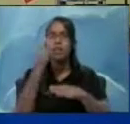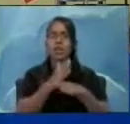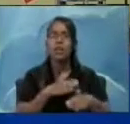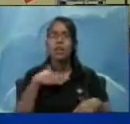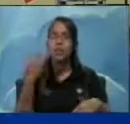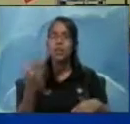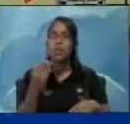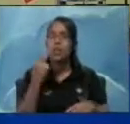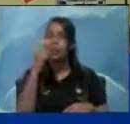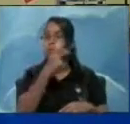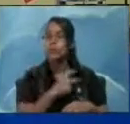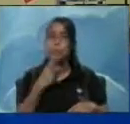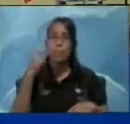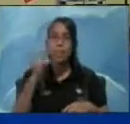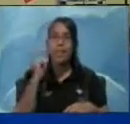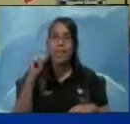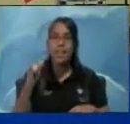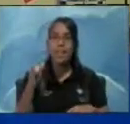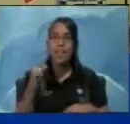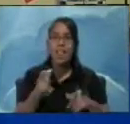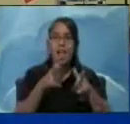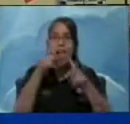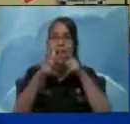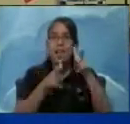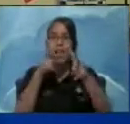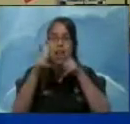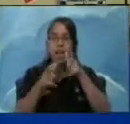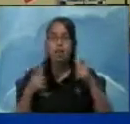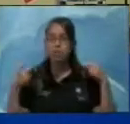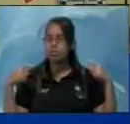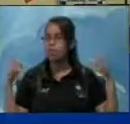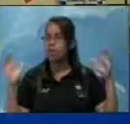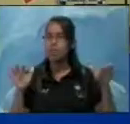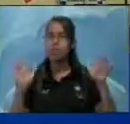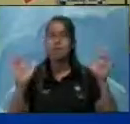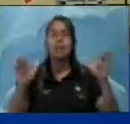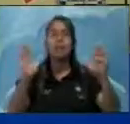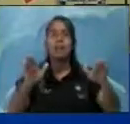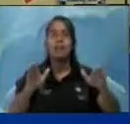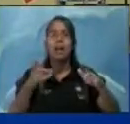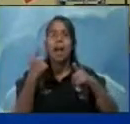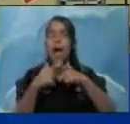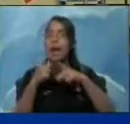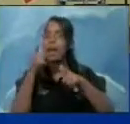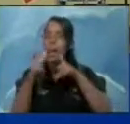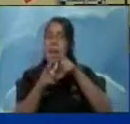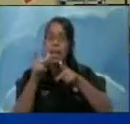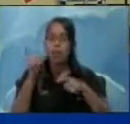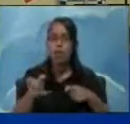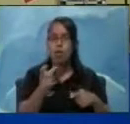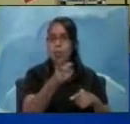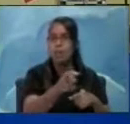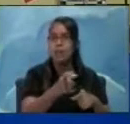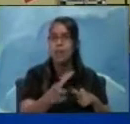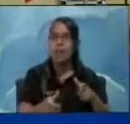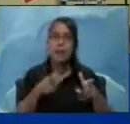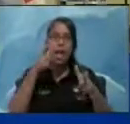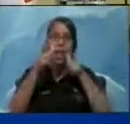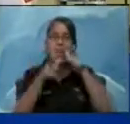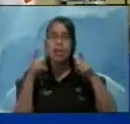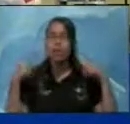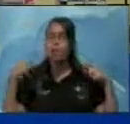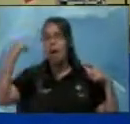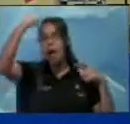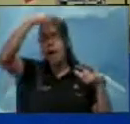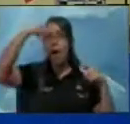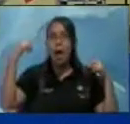idias y las lenguas angélicas hay lenguas humanas y hay lenguas